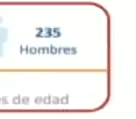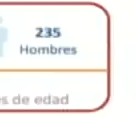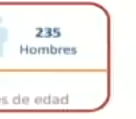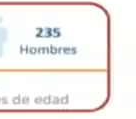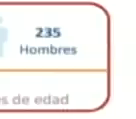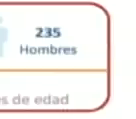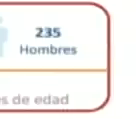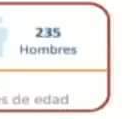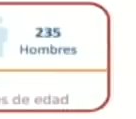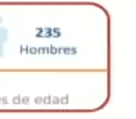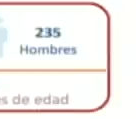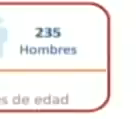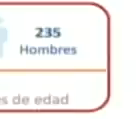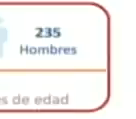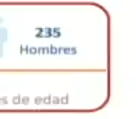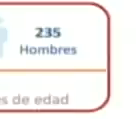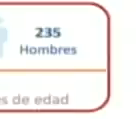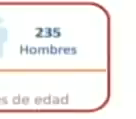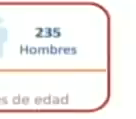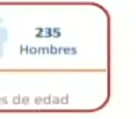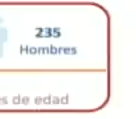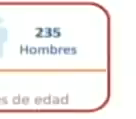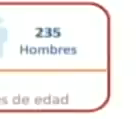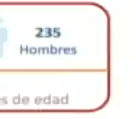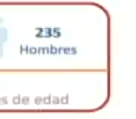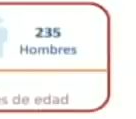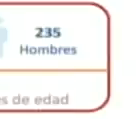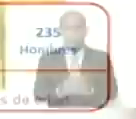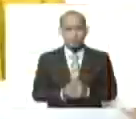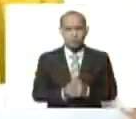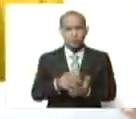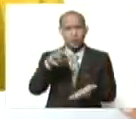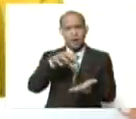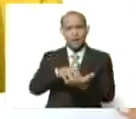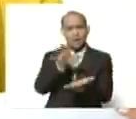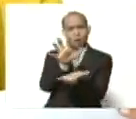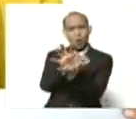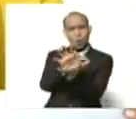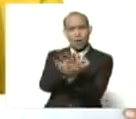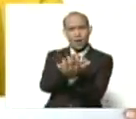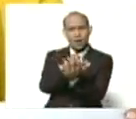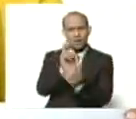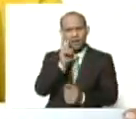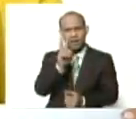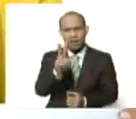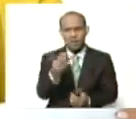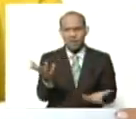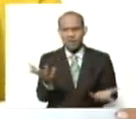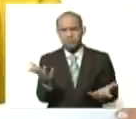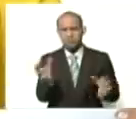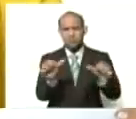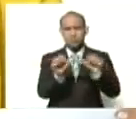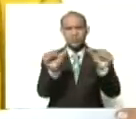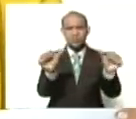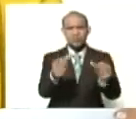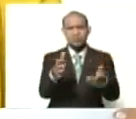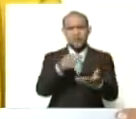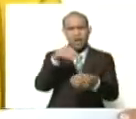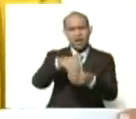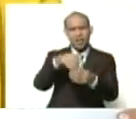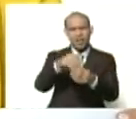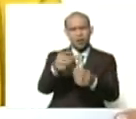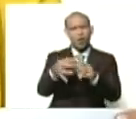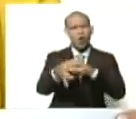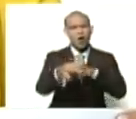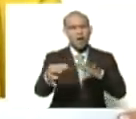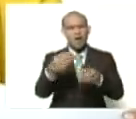tuvimos contacto con el protector del estado de Nueva Esparta para ver, dado la condición de isla, ver el